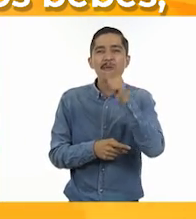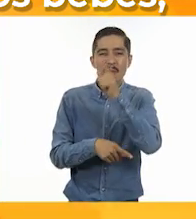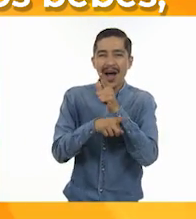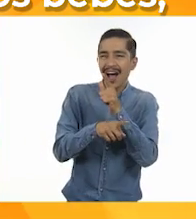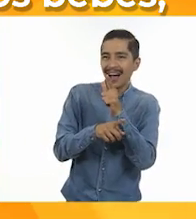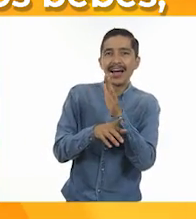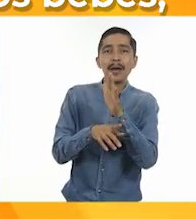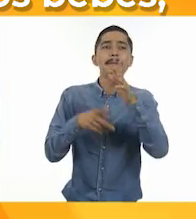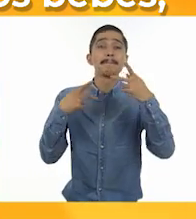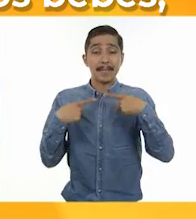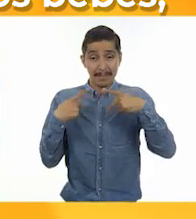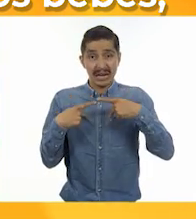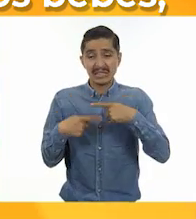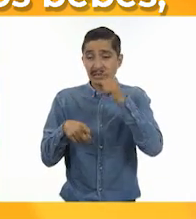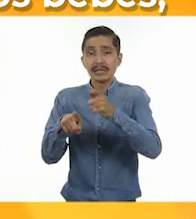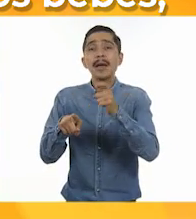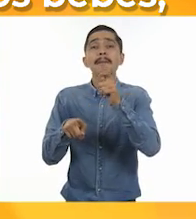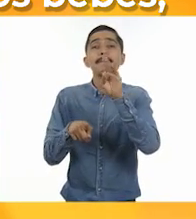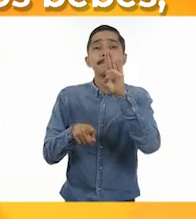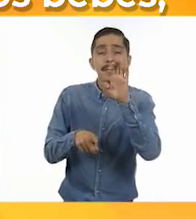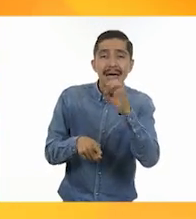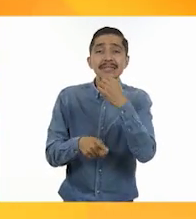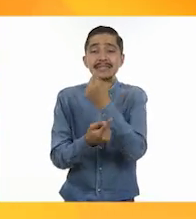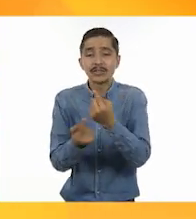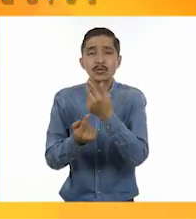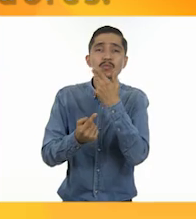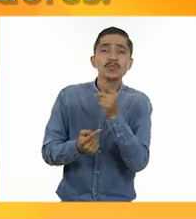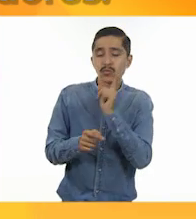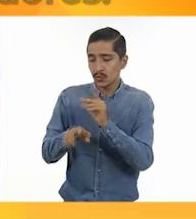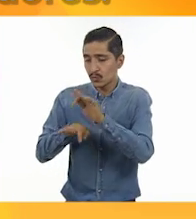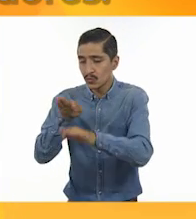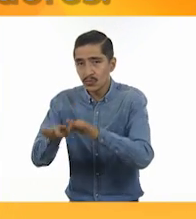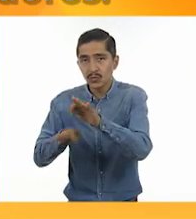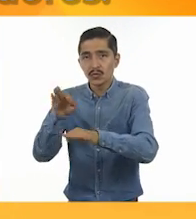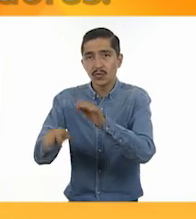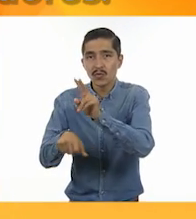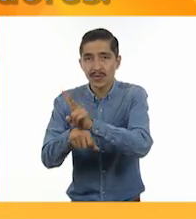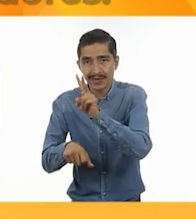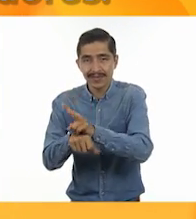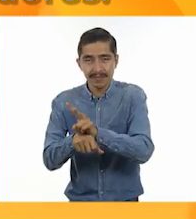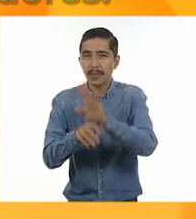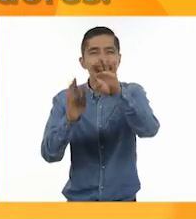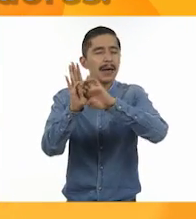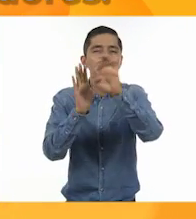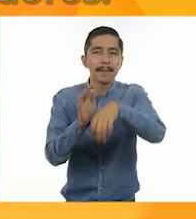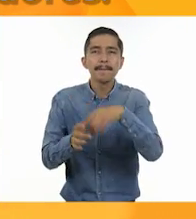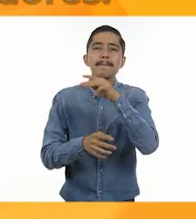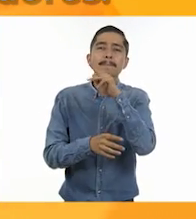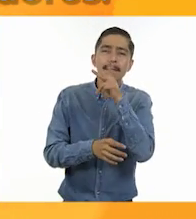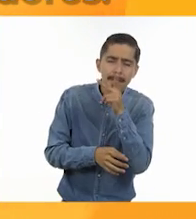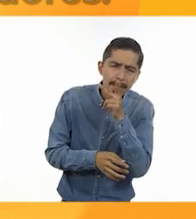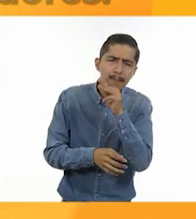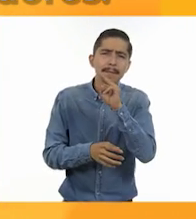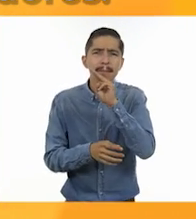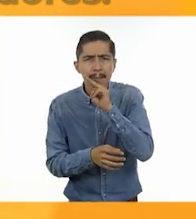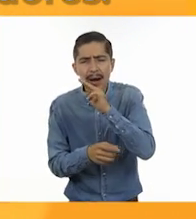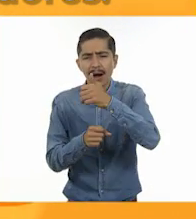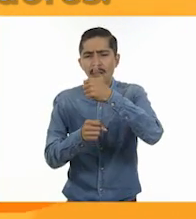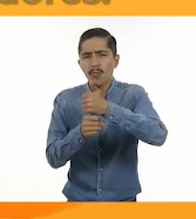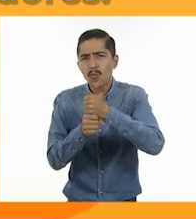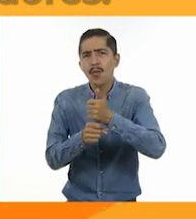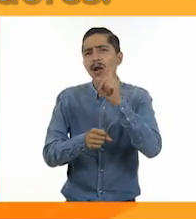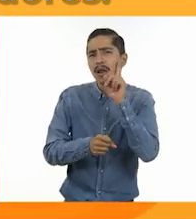directamente a cargo de los bebés, niñas y niños. Por ejemplo, mamá, papá,